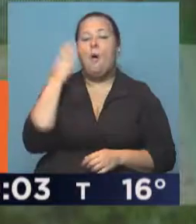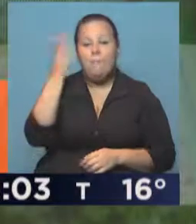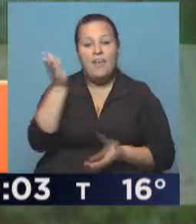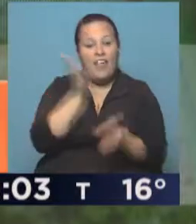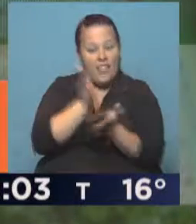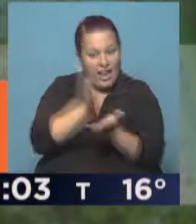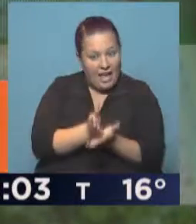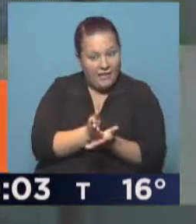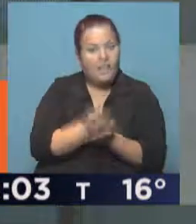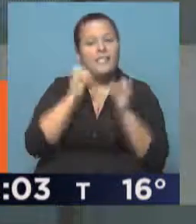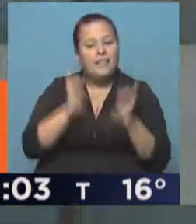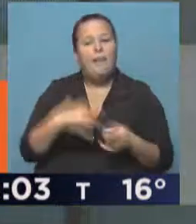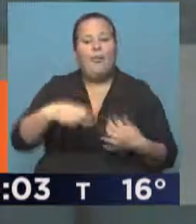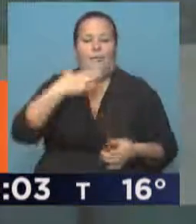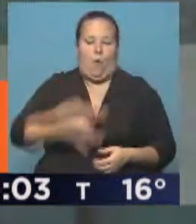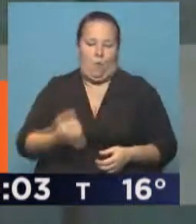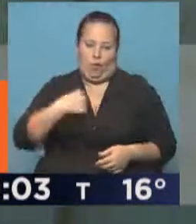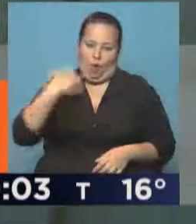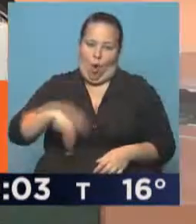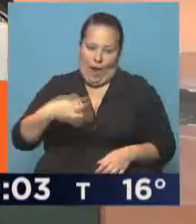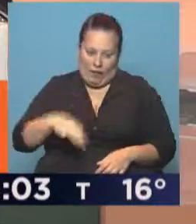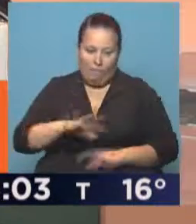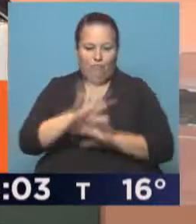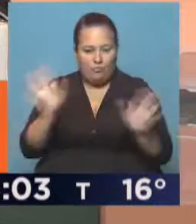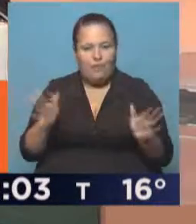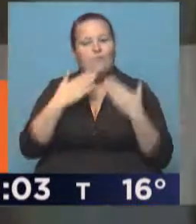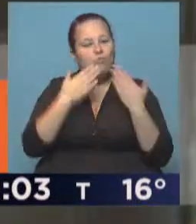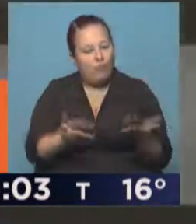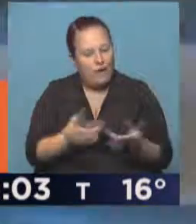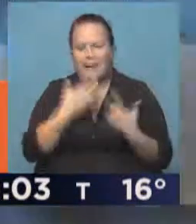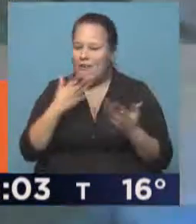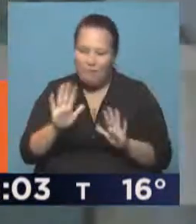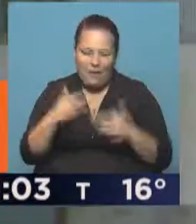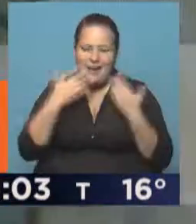derecho también tenemos que cumplir marin-osa gracias